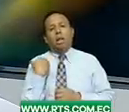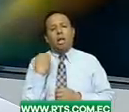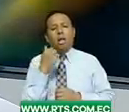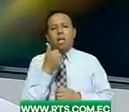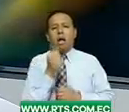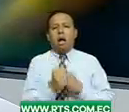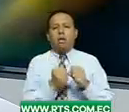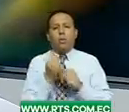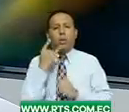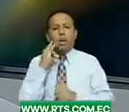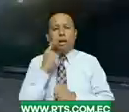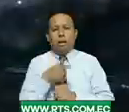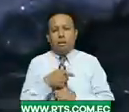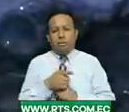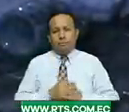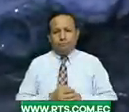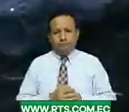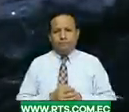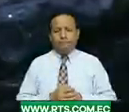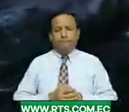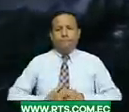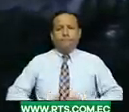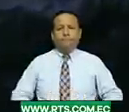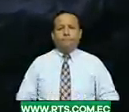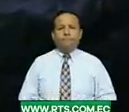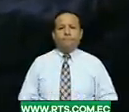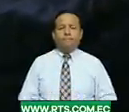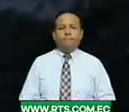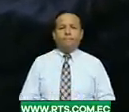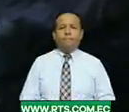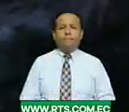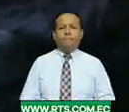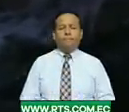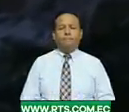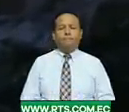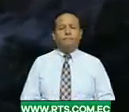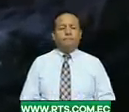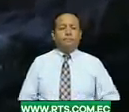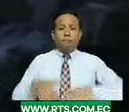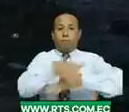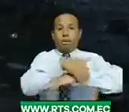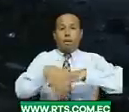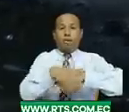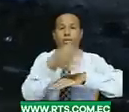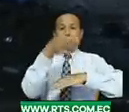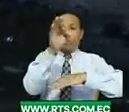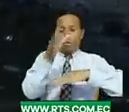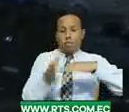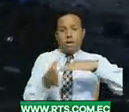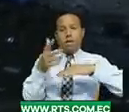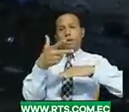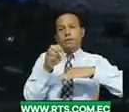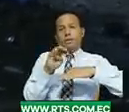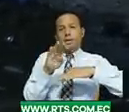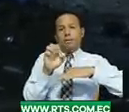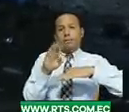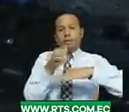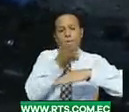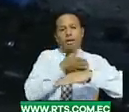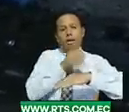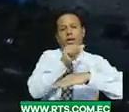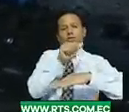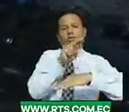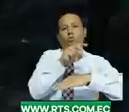La calle 19 entre Chambers y Azuay, en el suroeste de Guayaquil, fue el punto en donde se escucharon